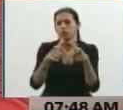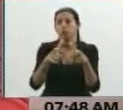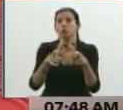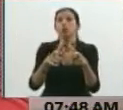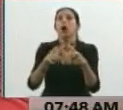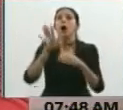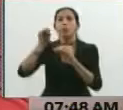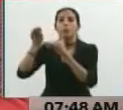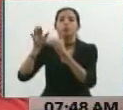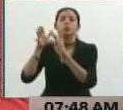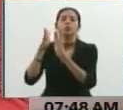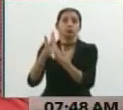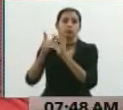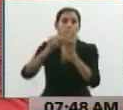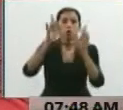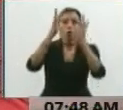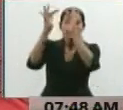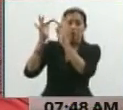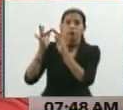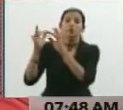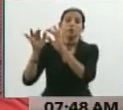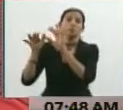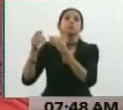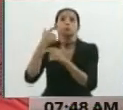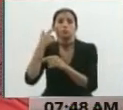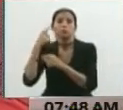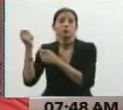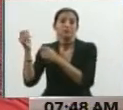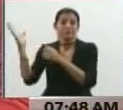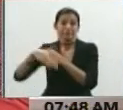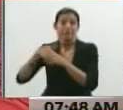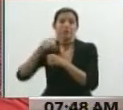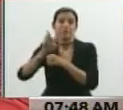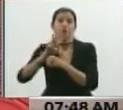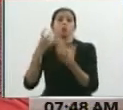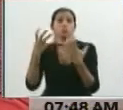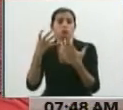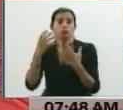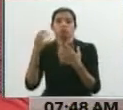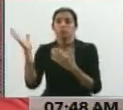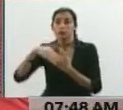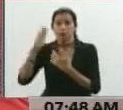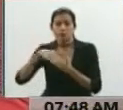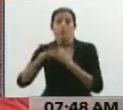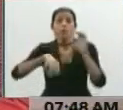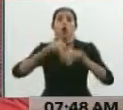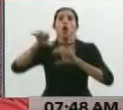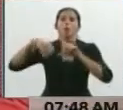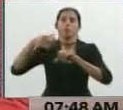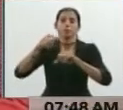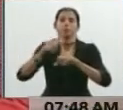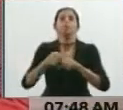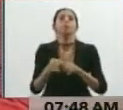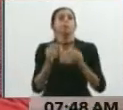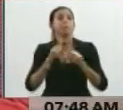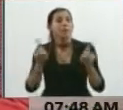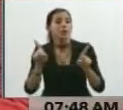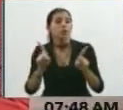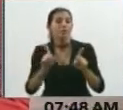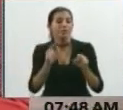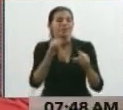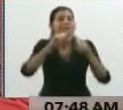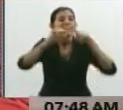importación y bueno si han entrado al país cualquier cantidad de este tipo de equipo este tipo de aeronaves pero para eso es el censo el llamado es